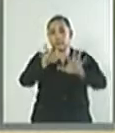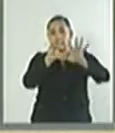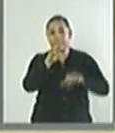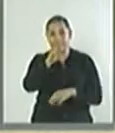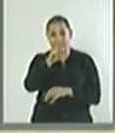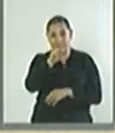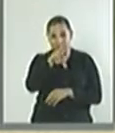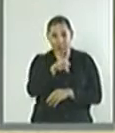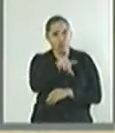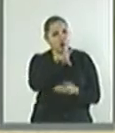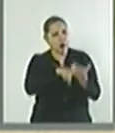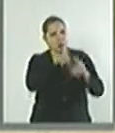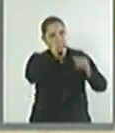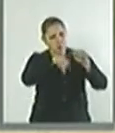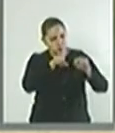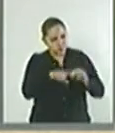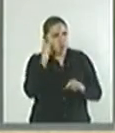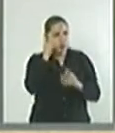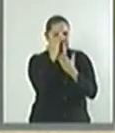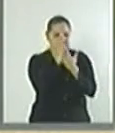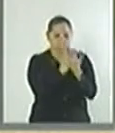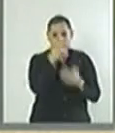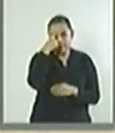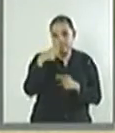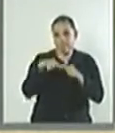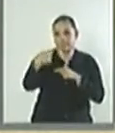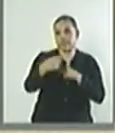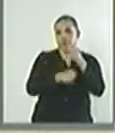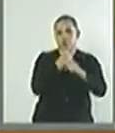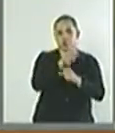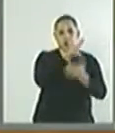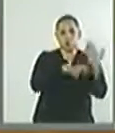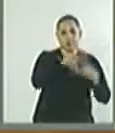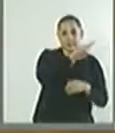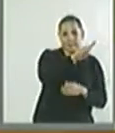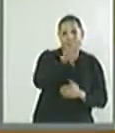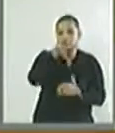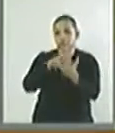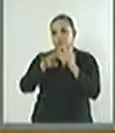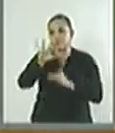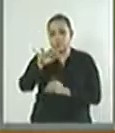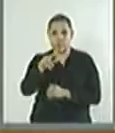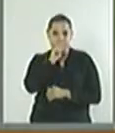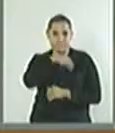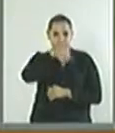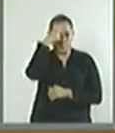el año 2020 y 2050 que comprometió el Estado mexicano.